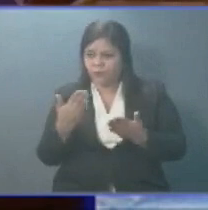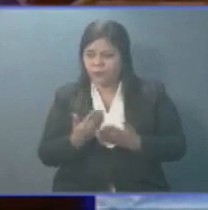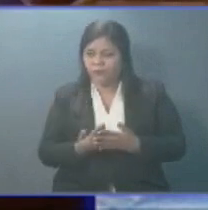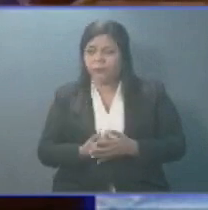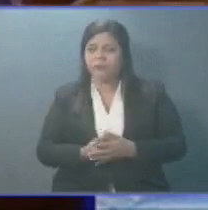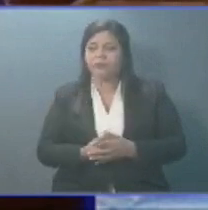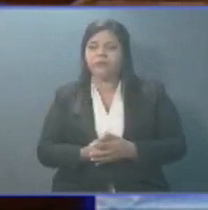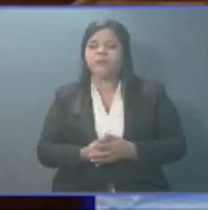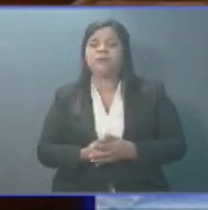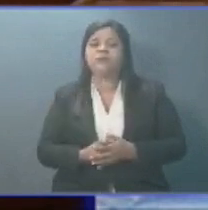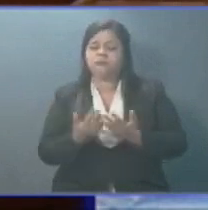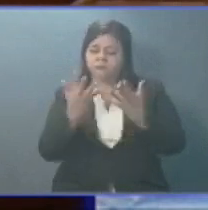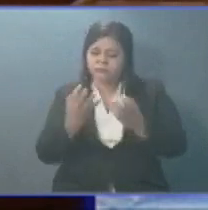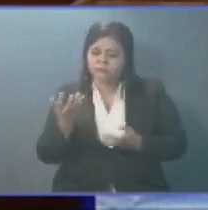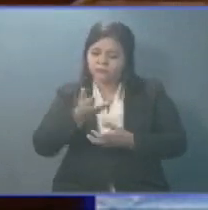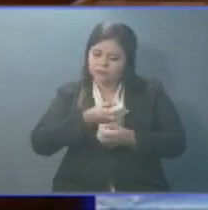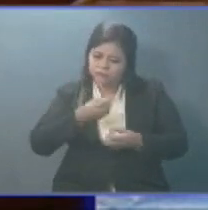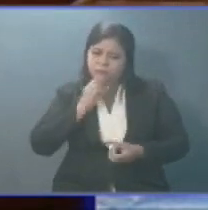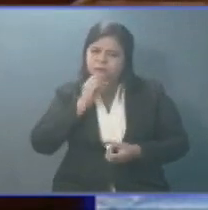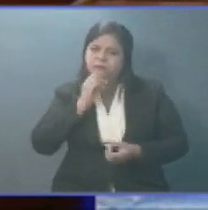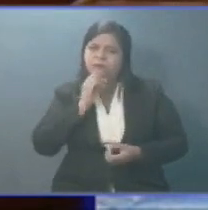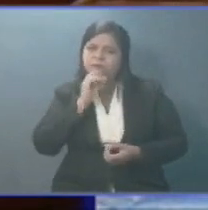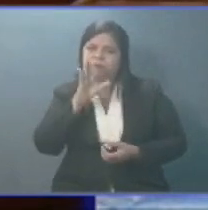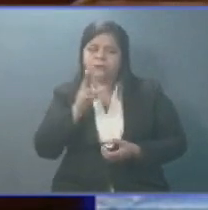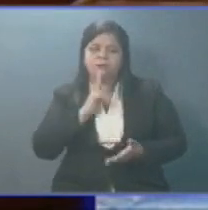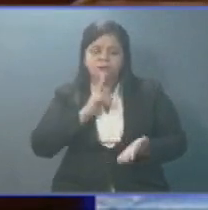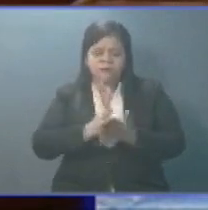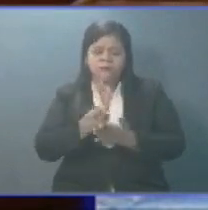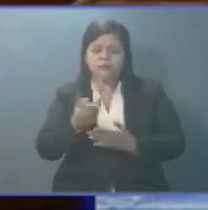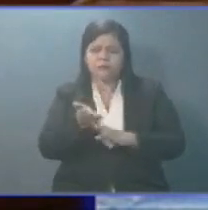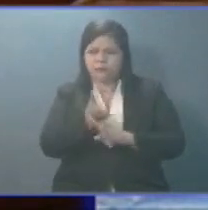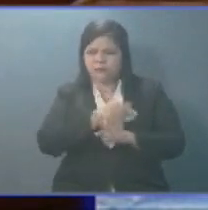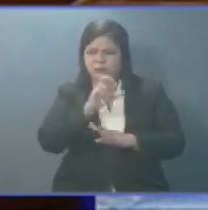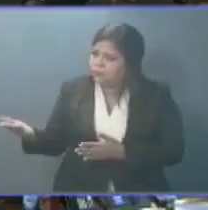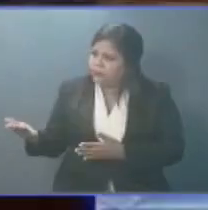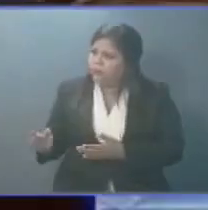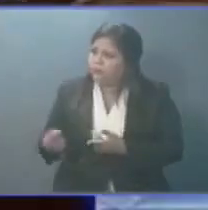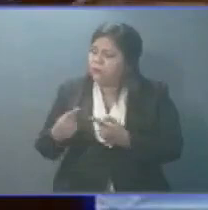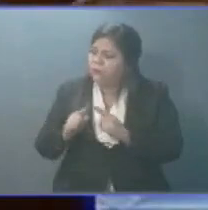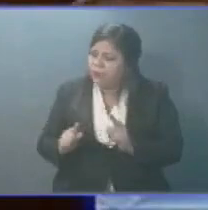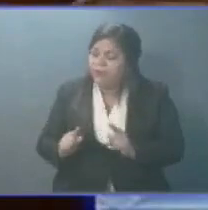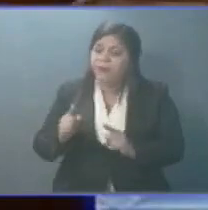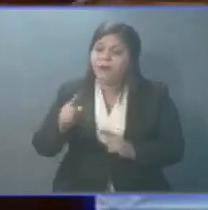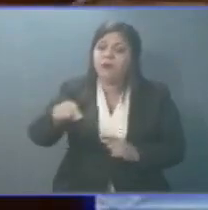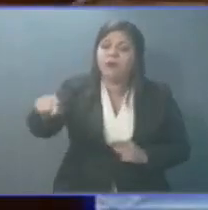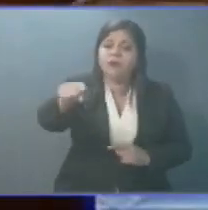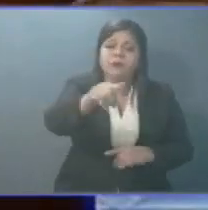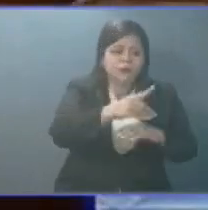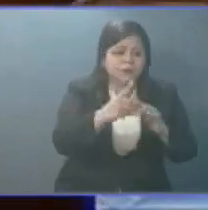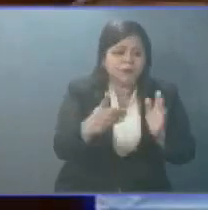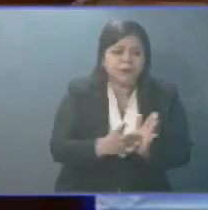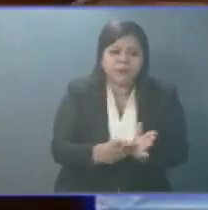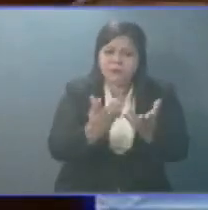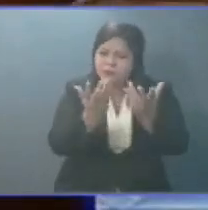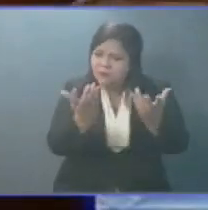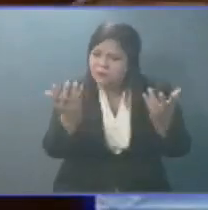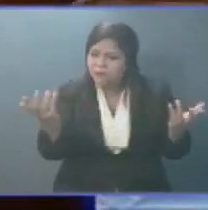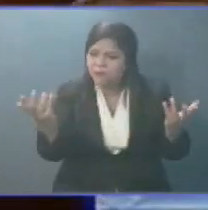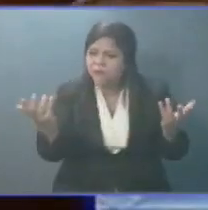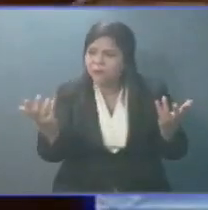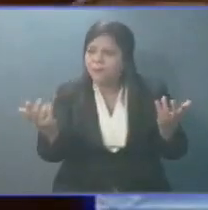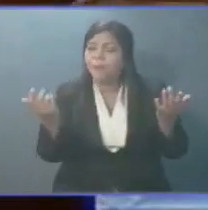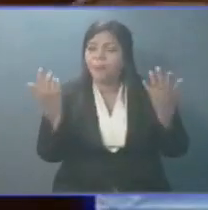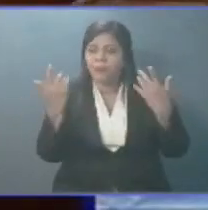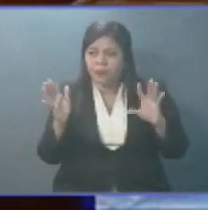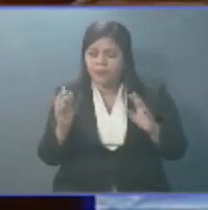sin decirles algo más de 32 años que es todo yo vivo y los diputados la mayoría no lo